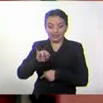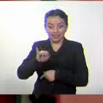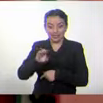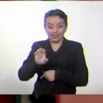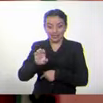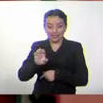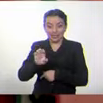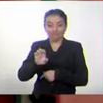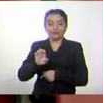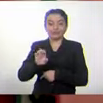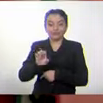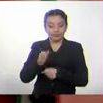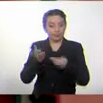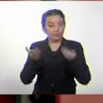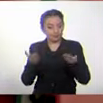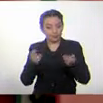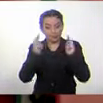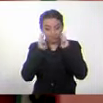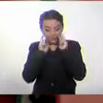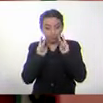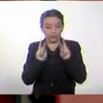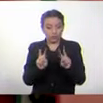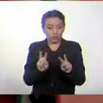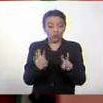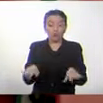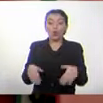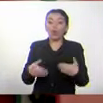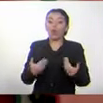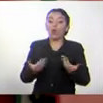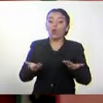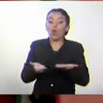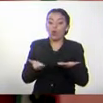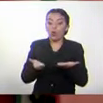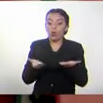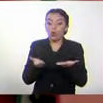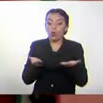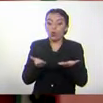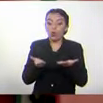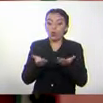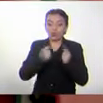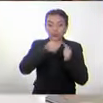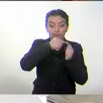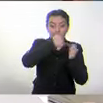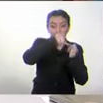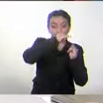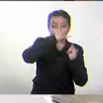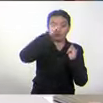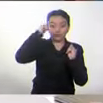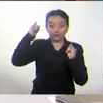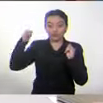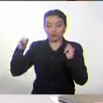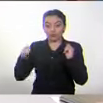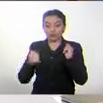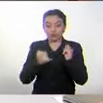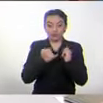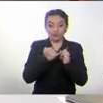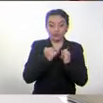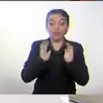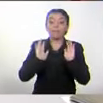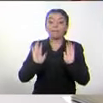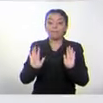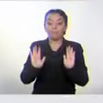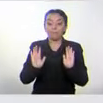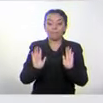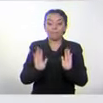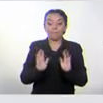si gustas, veamos nuevamente cómo armar un circuito, en este caso en paralelo.